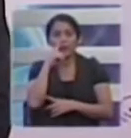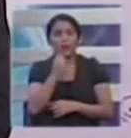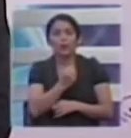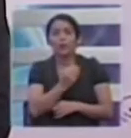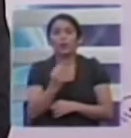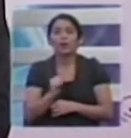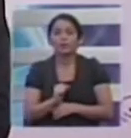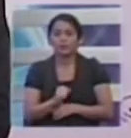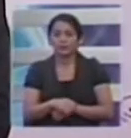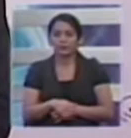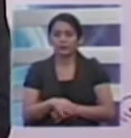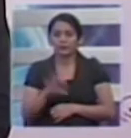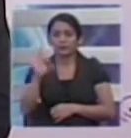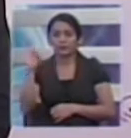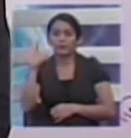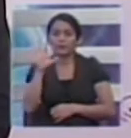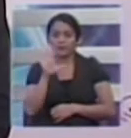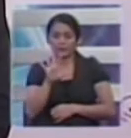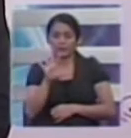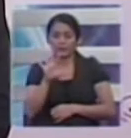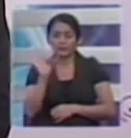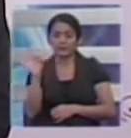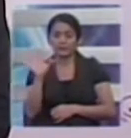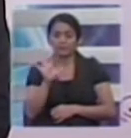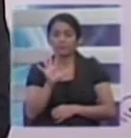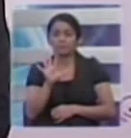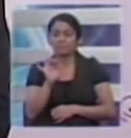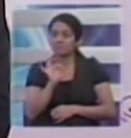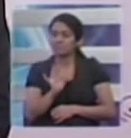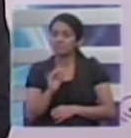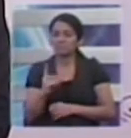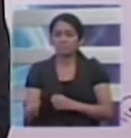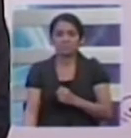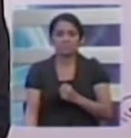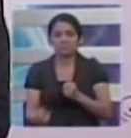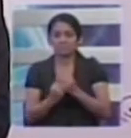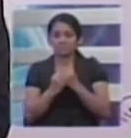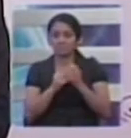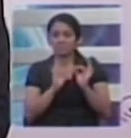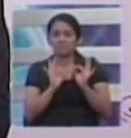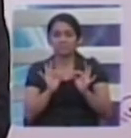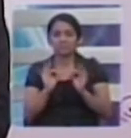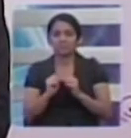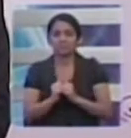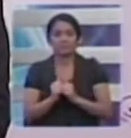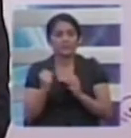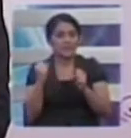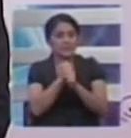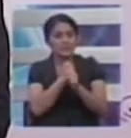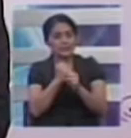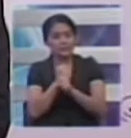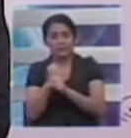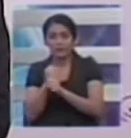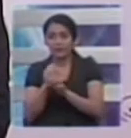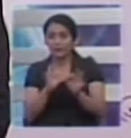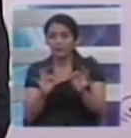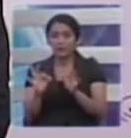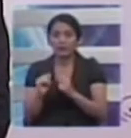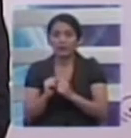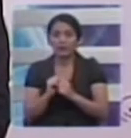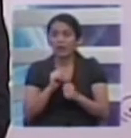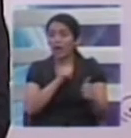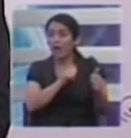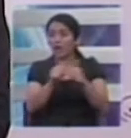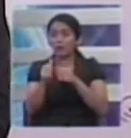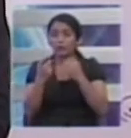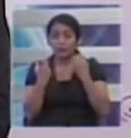95 colaboradores. Y realmente es un equipo fantástico porque esto realmente, este logro obtenido es de cada uno de